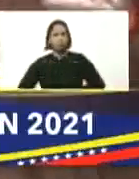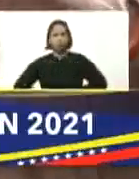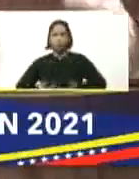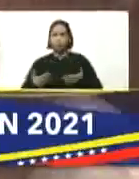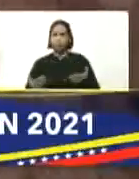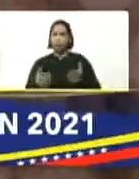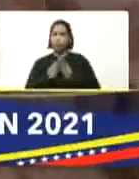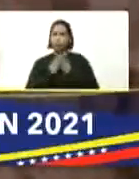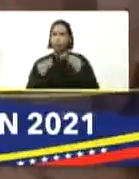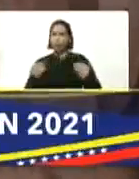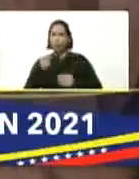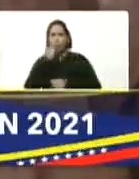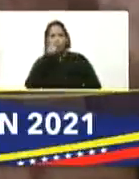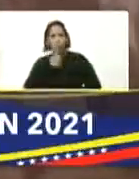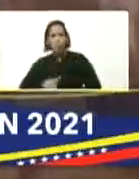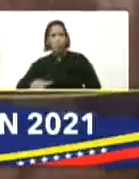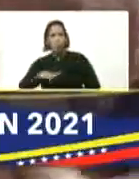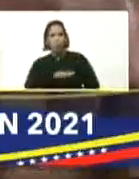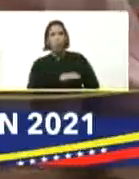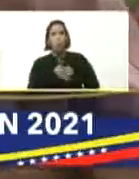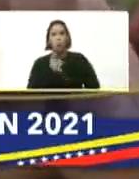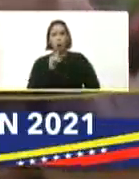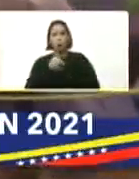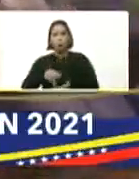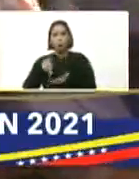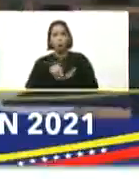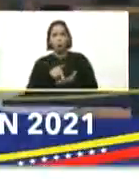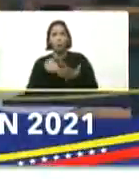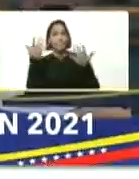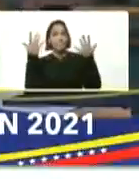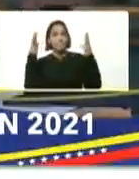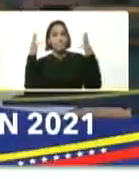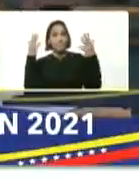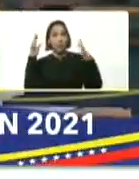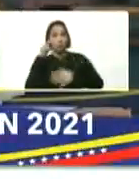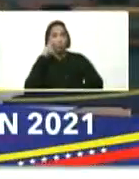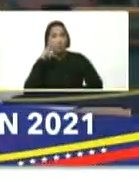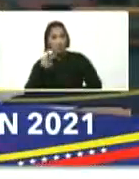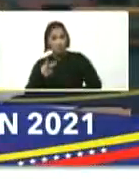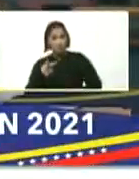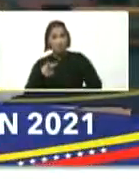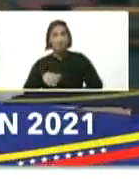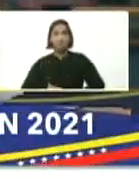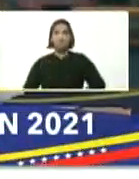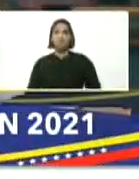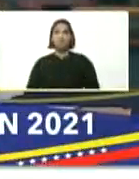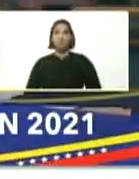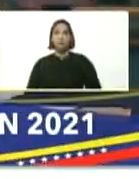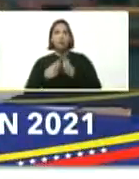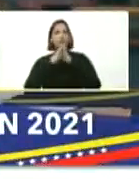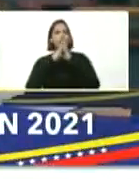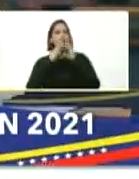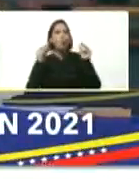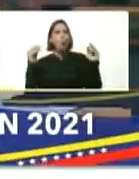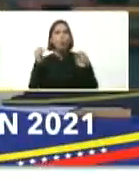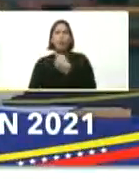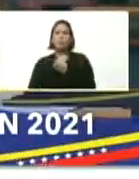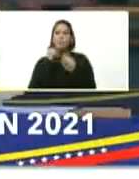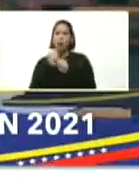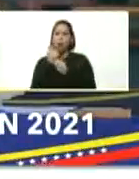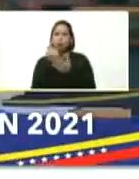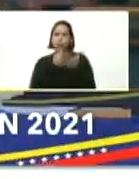el público presente. Excelente, un aplauso. Aquí estoy viendo todo el trabajo de